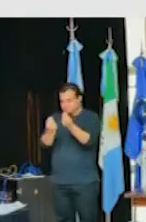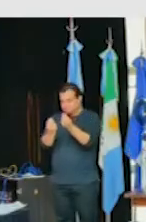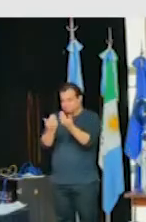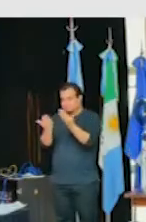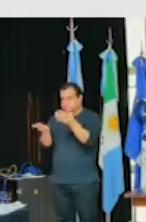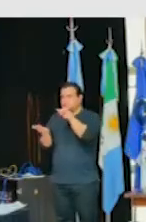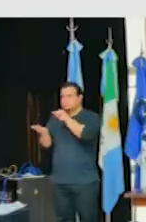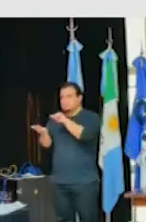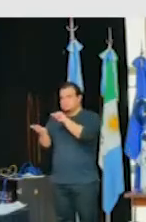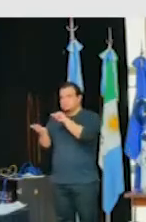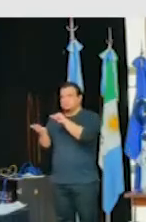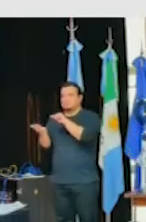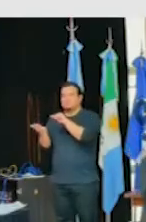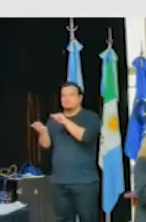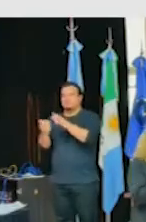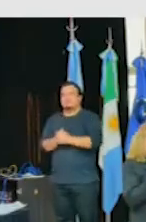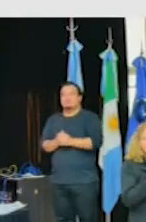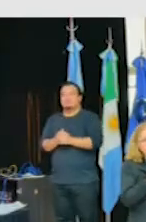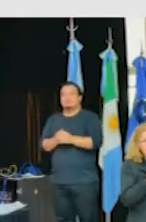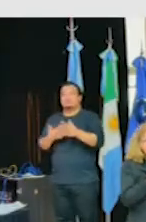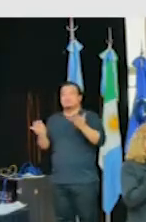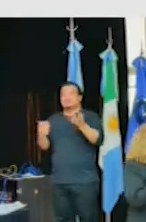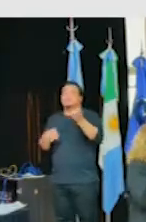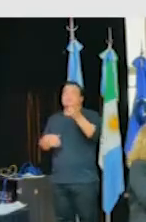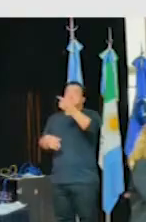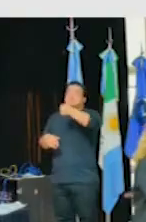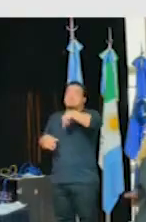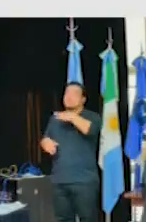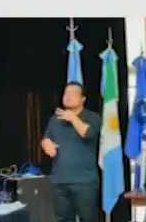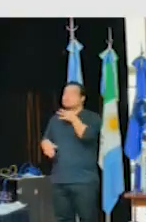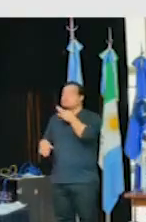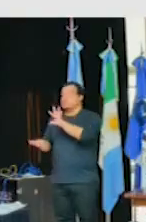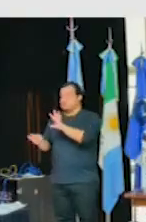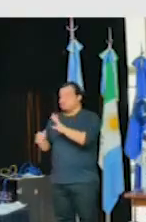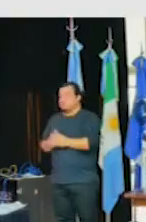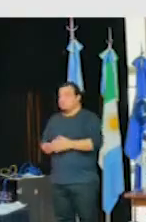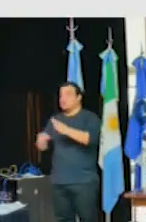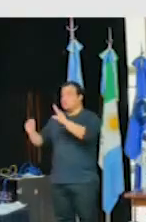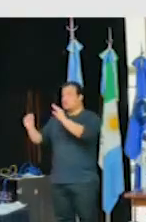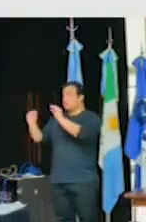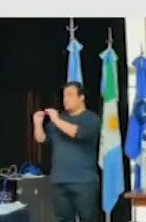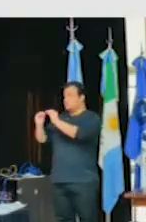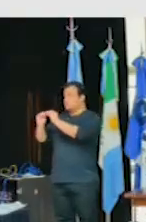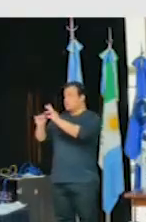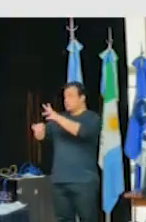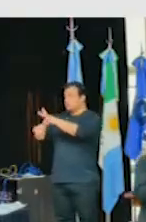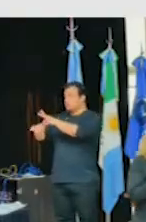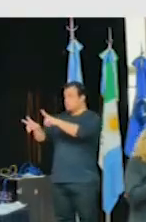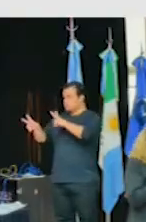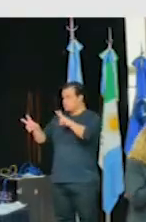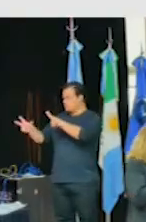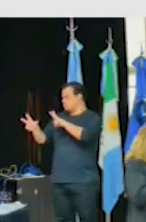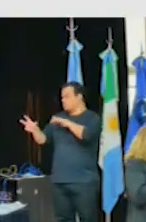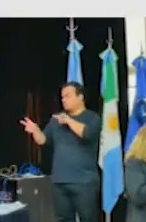lo que vos quieras, lo que vos te parezca. La familia, lo que usted diga. Un colega experimentado, internalo, sacátelo encima.